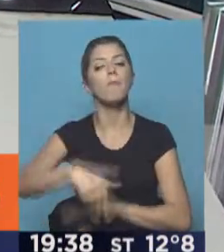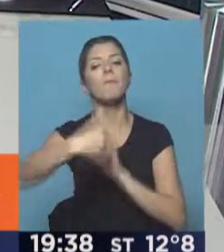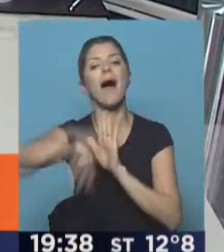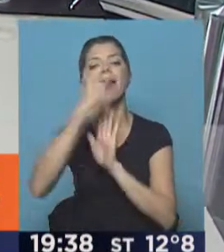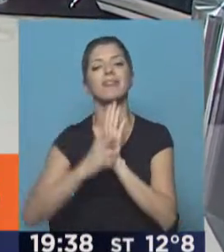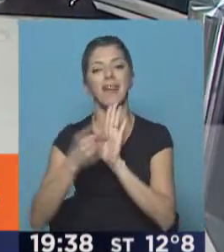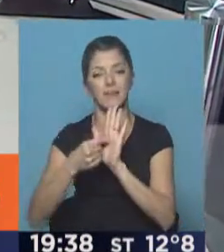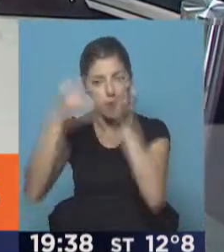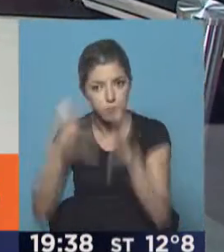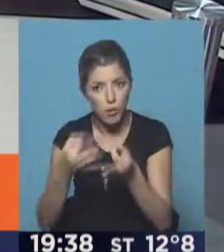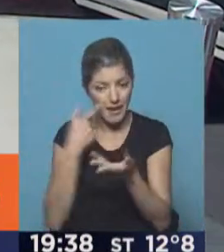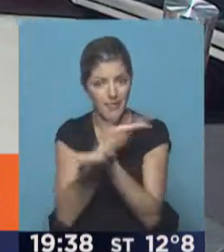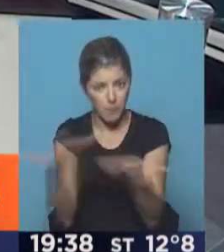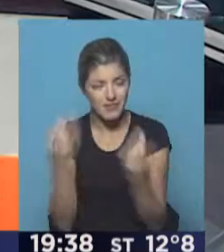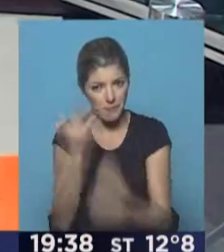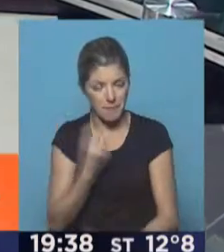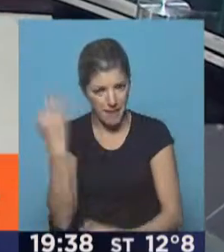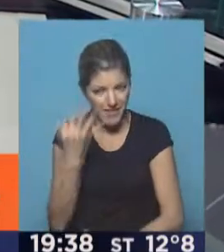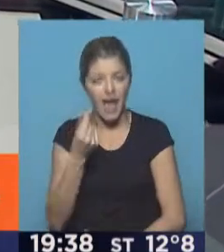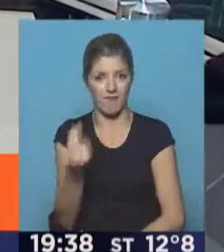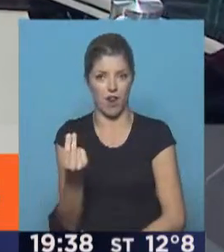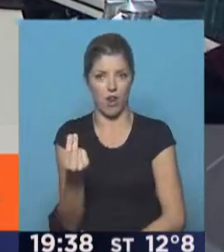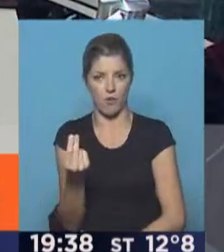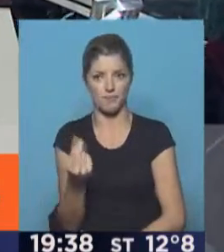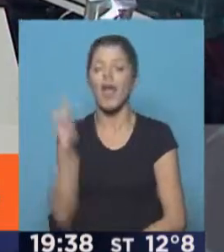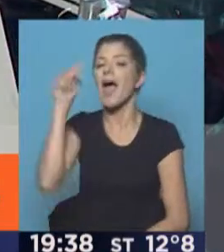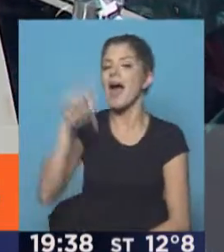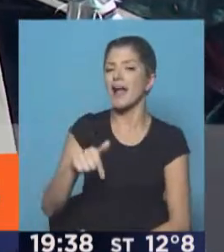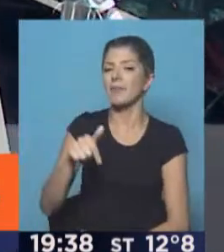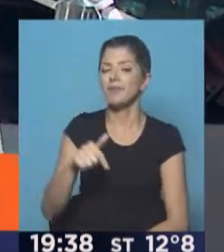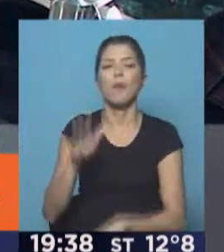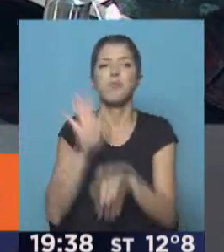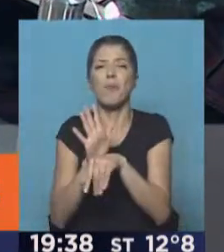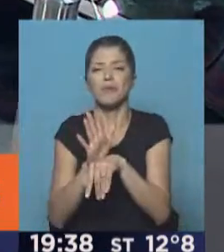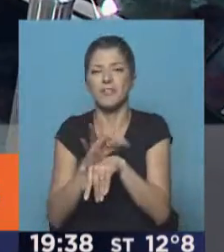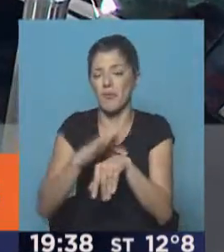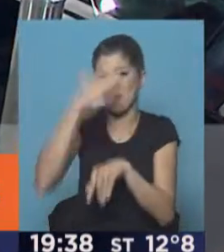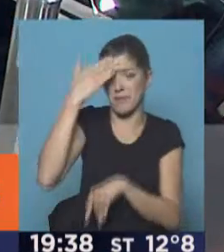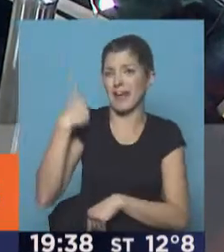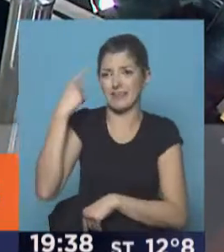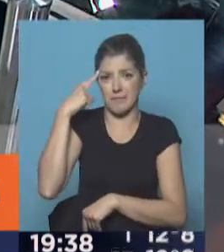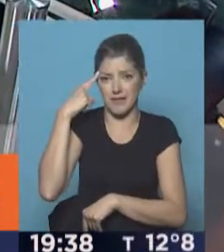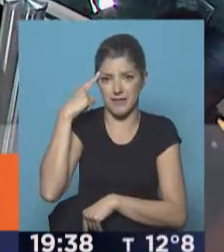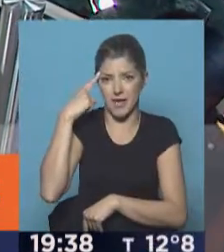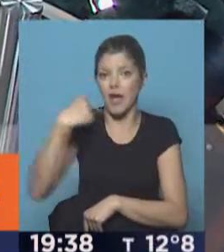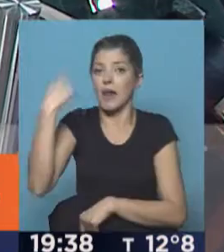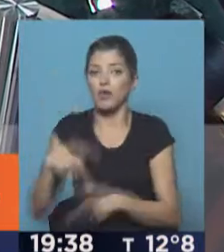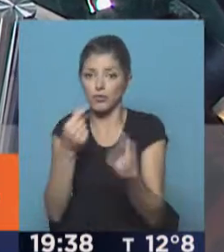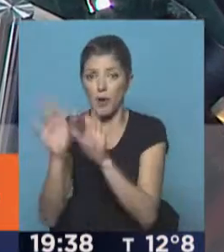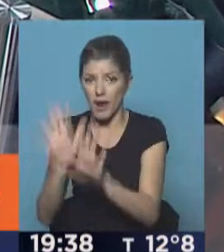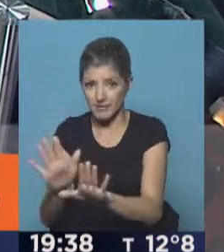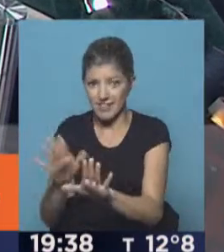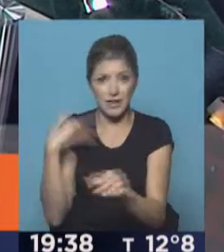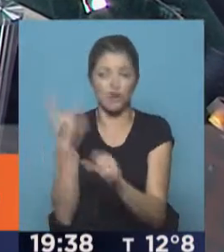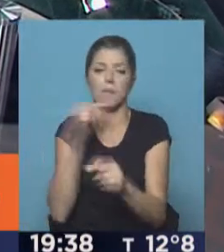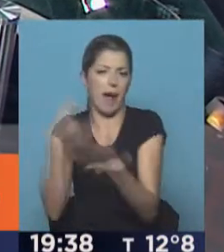costos, porque acá hay una enfermedad que metió el populismo, que es que las cosas no hay que pagar a lo que cuestan. Sí, pero la gente no puede pagar